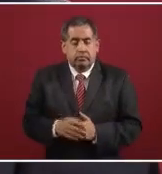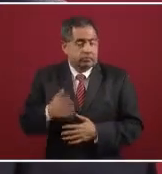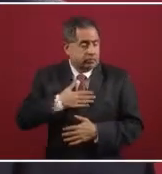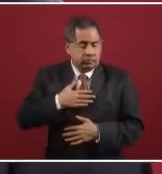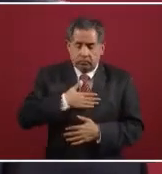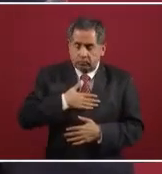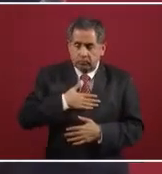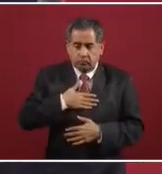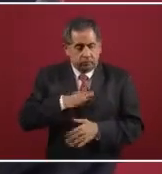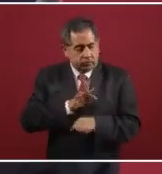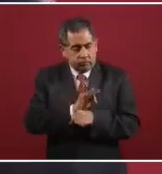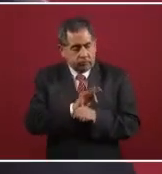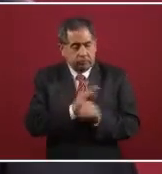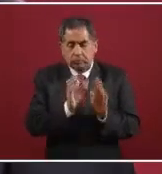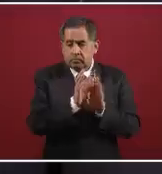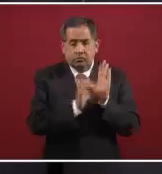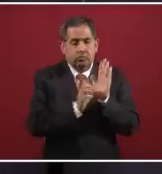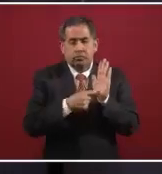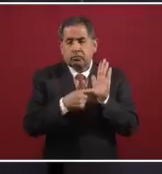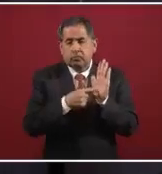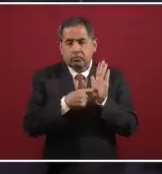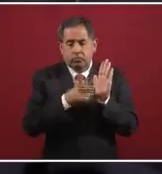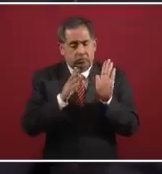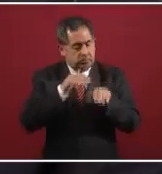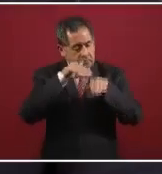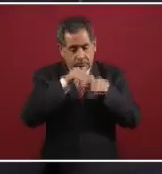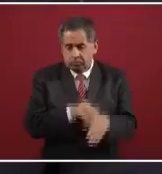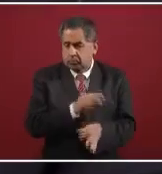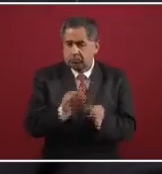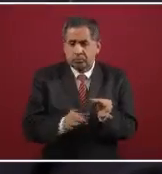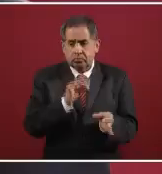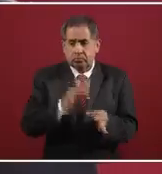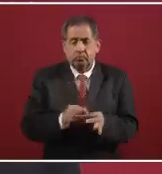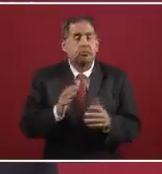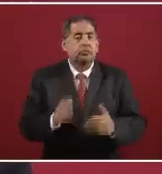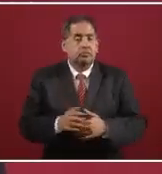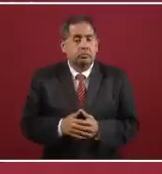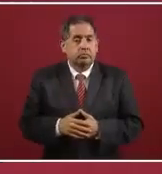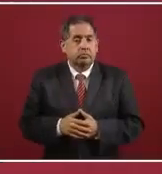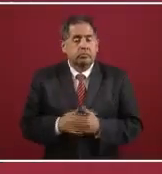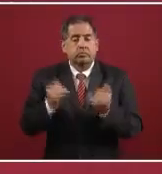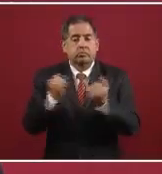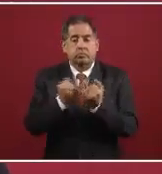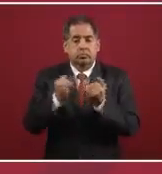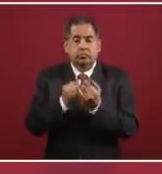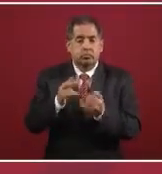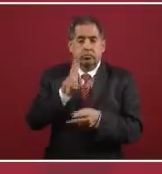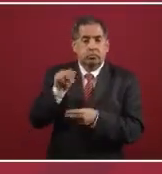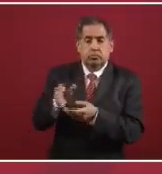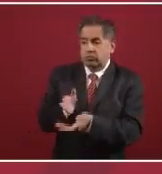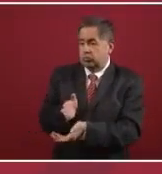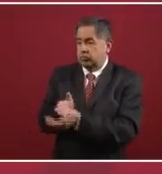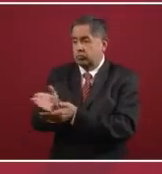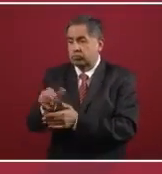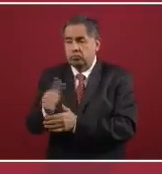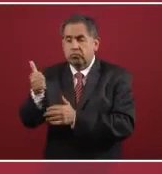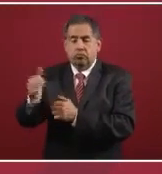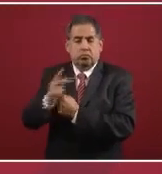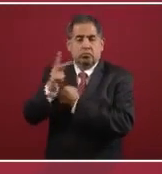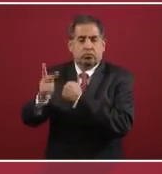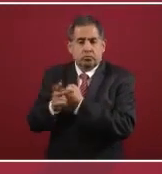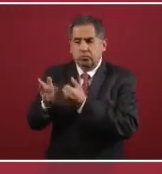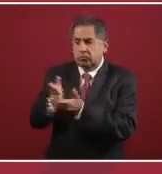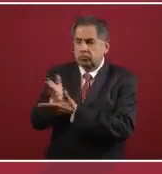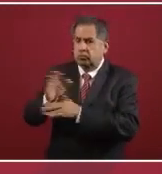Nosotros tenemos que defender este principio porque, así como nosotros no nos involucramos en asuntos de